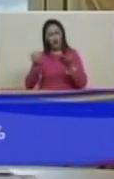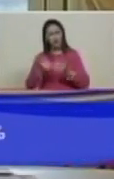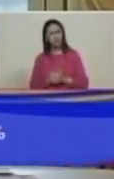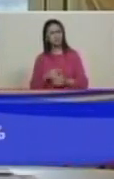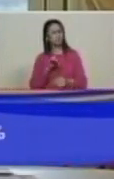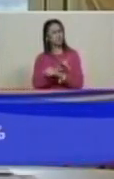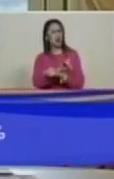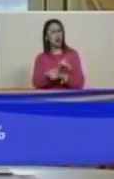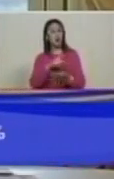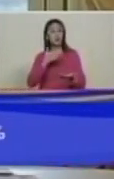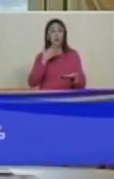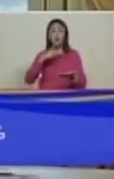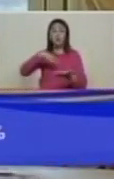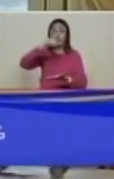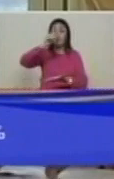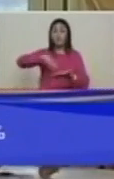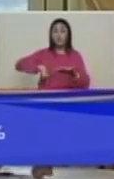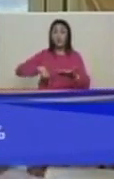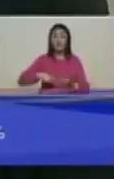Si firmaban